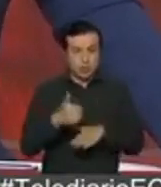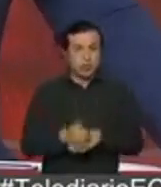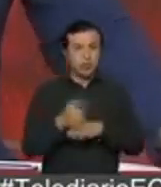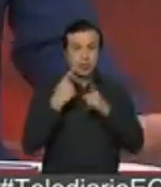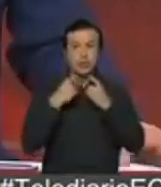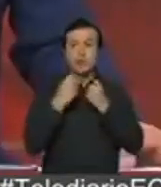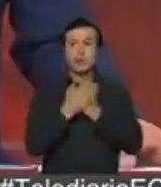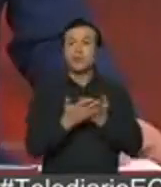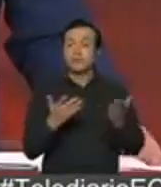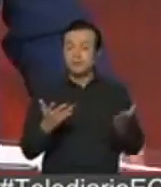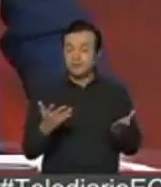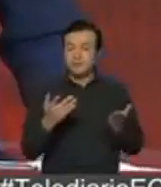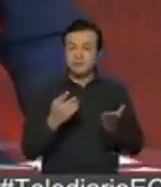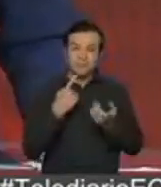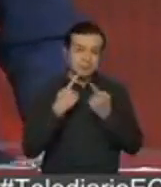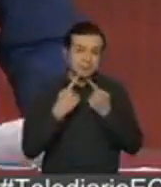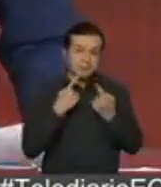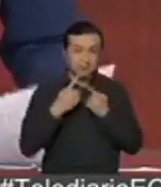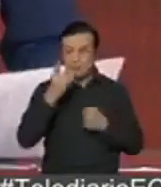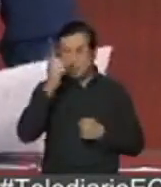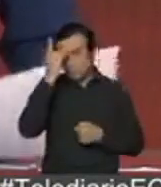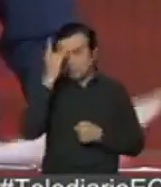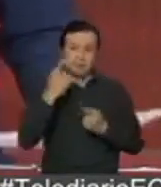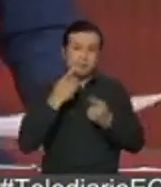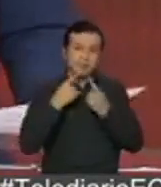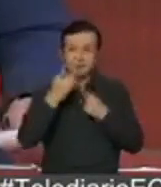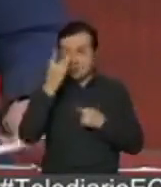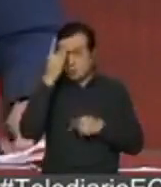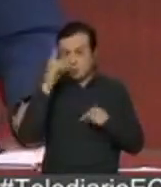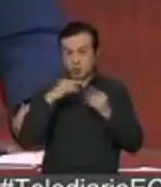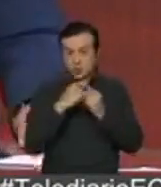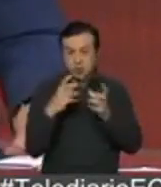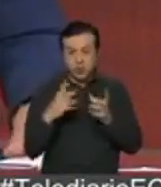sobre esta reciente negociación de la deuda con el mayor grupo de tenedores de bonos.